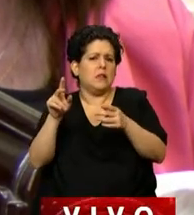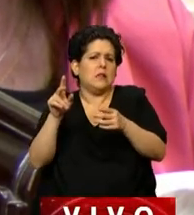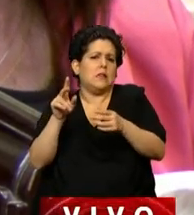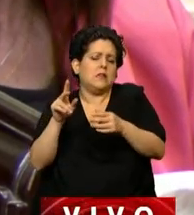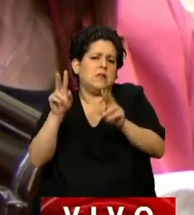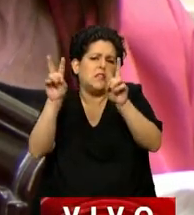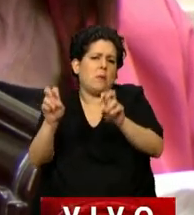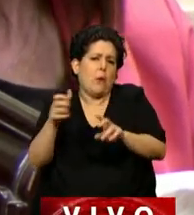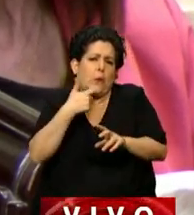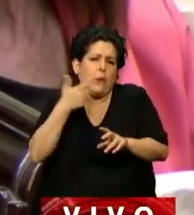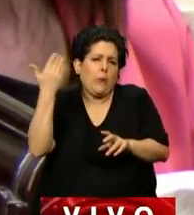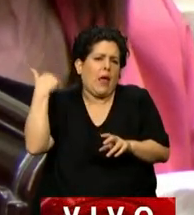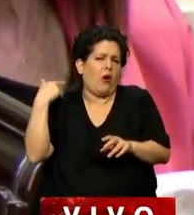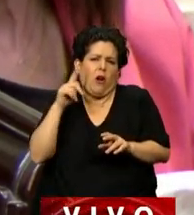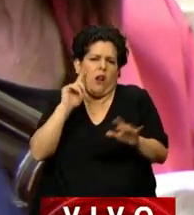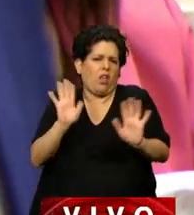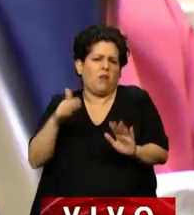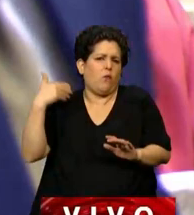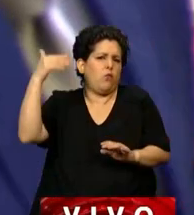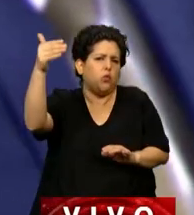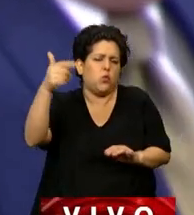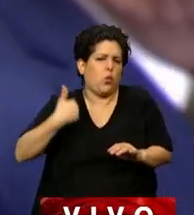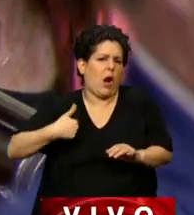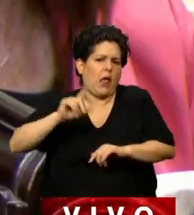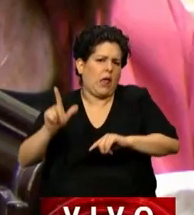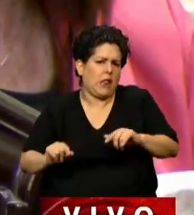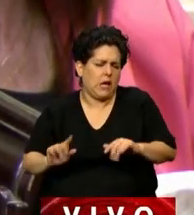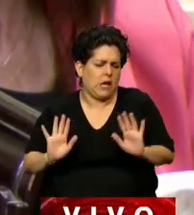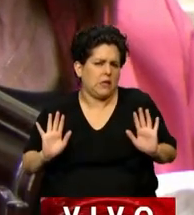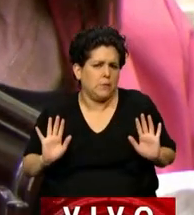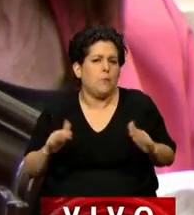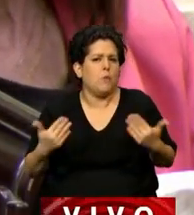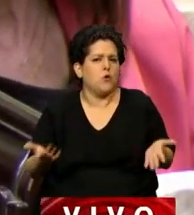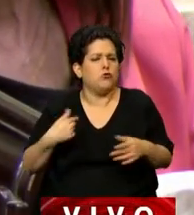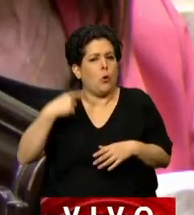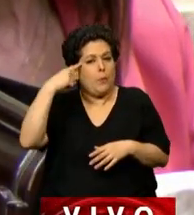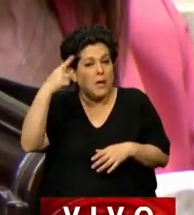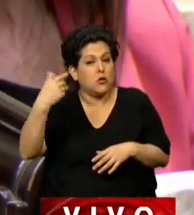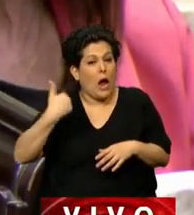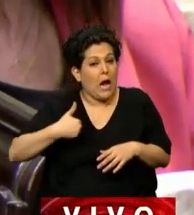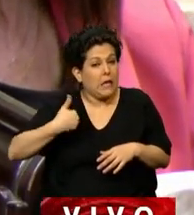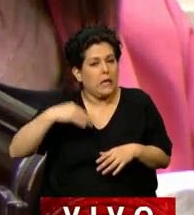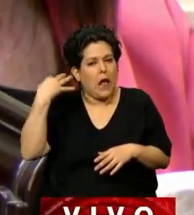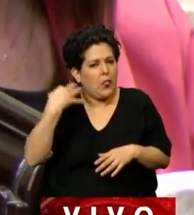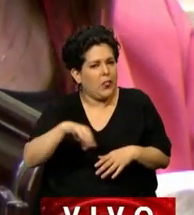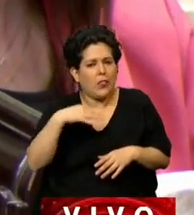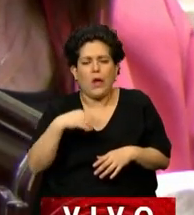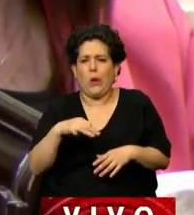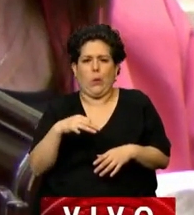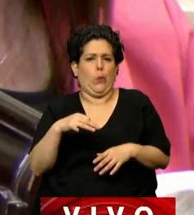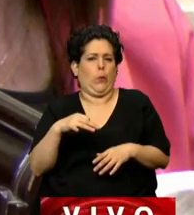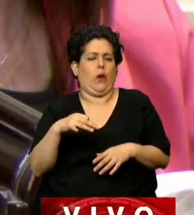retrógrados y que no tienen nada que ver con el futuro de los argentinos. Por eso, presidente, considero de que Argentina tiene que ingresar en